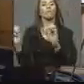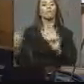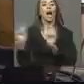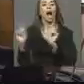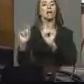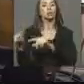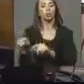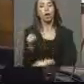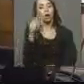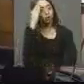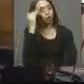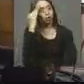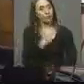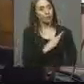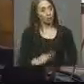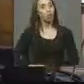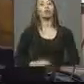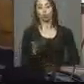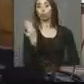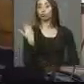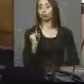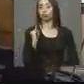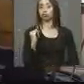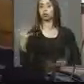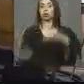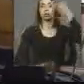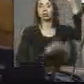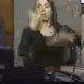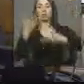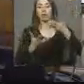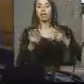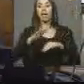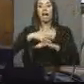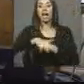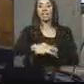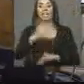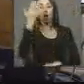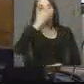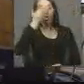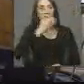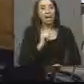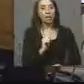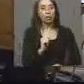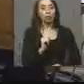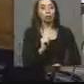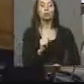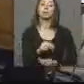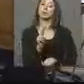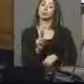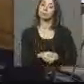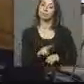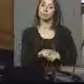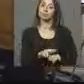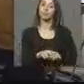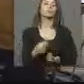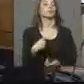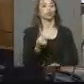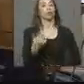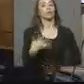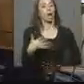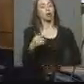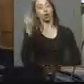Si no lo sabían los diputados de la zona, hubo un incendio gigantesco en Río Negro. Yo creo que lo dijo por Río Negro. Entonces, la verdad es que yo valoro eso.